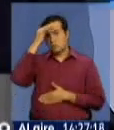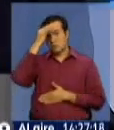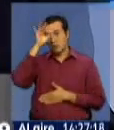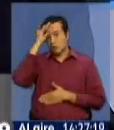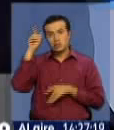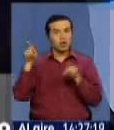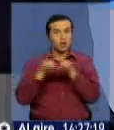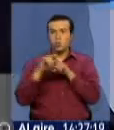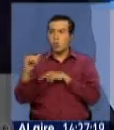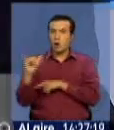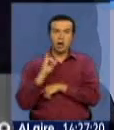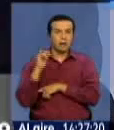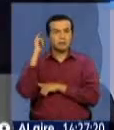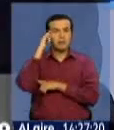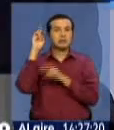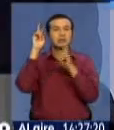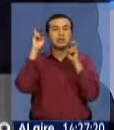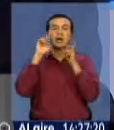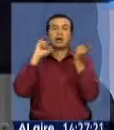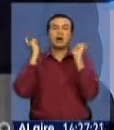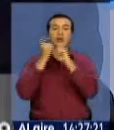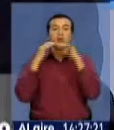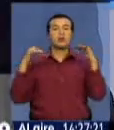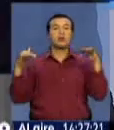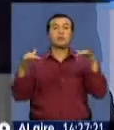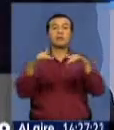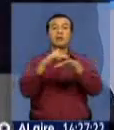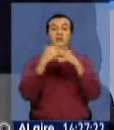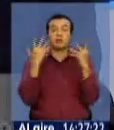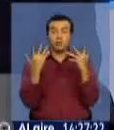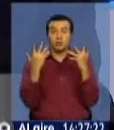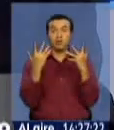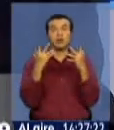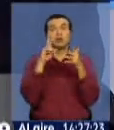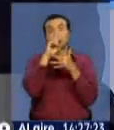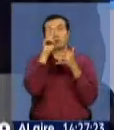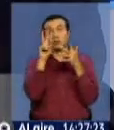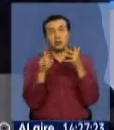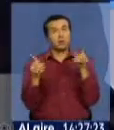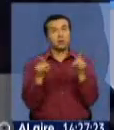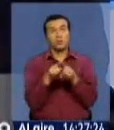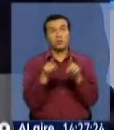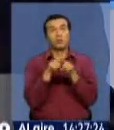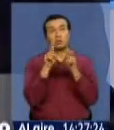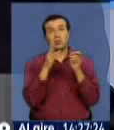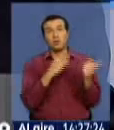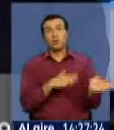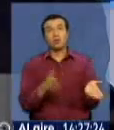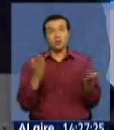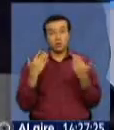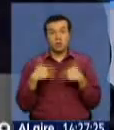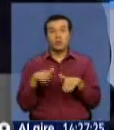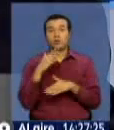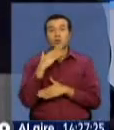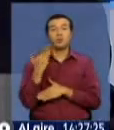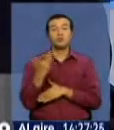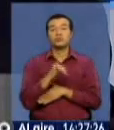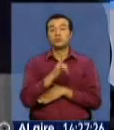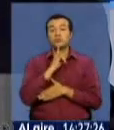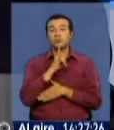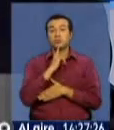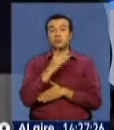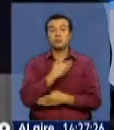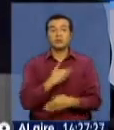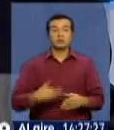en cuanto al cambio climático y en cuanto obviamente a otros temas que también se trataron. Frente a los Estados Unidos,